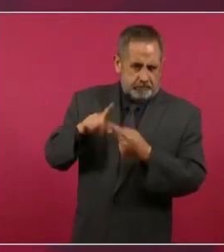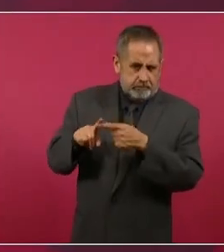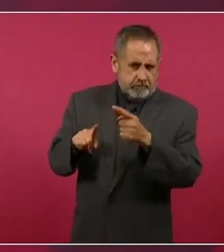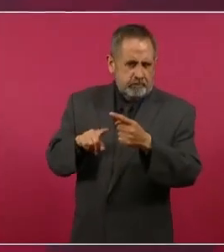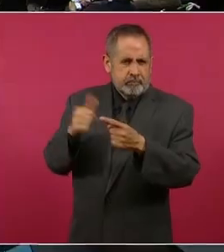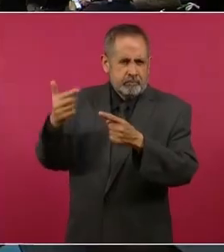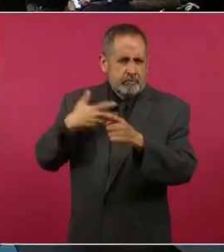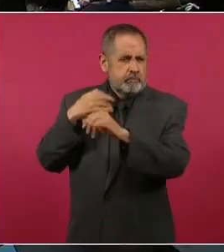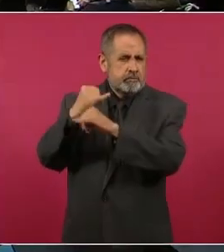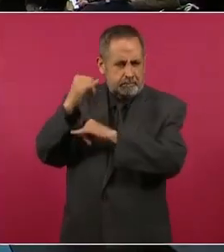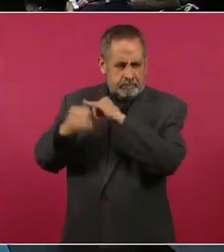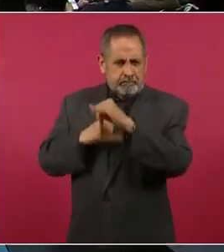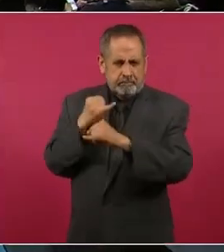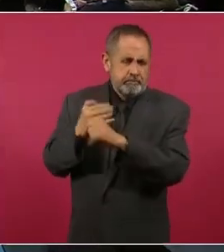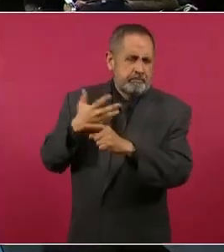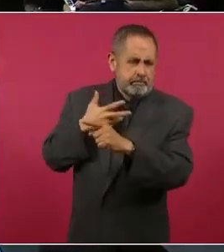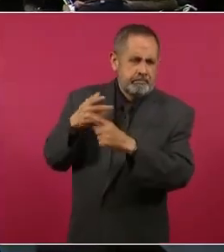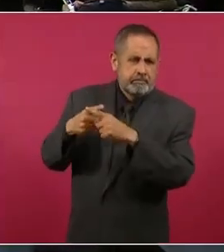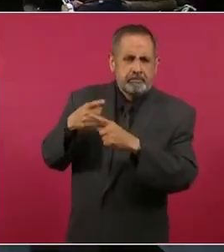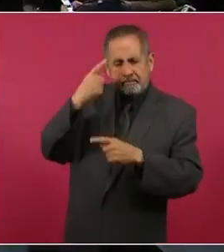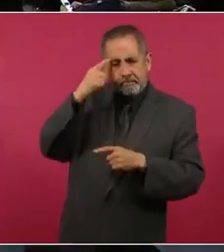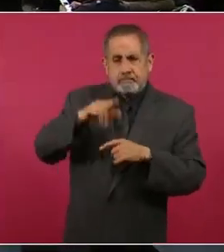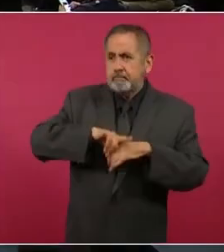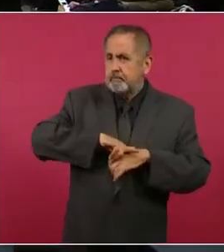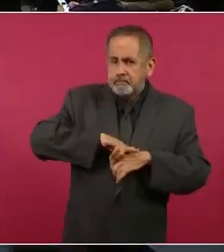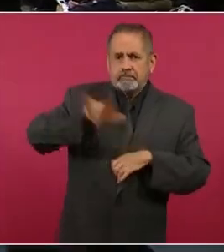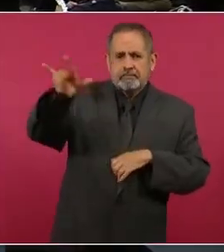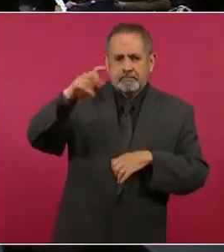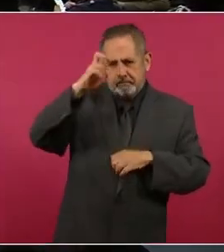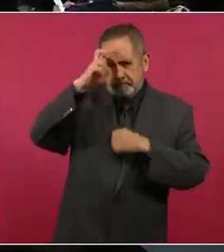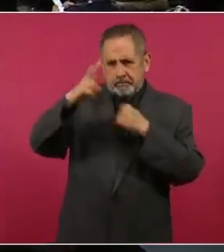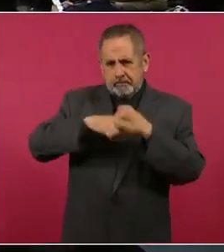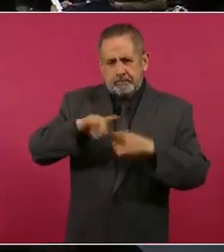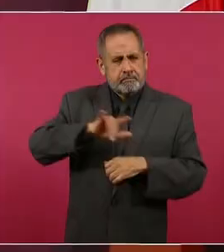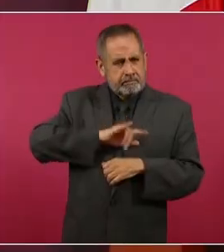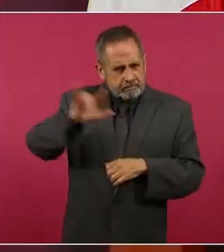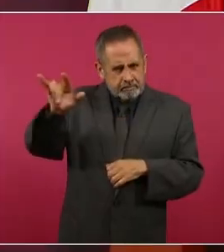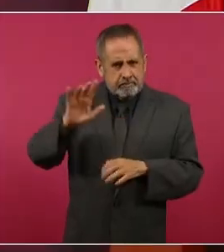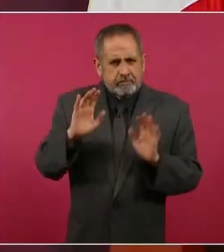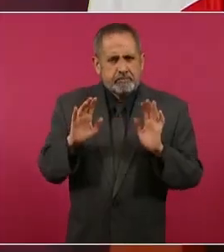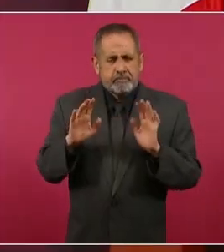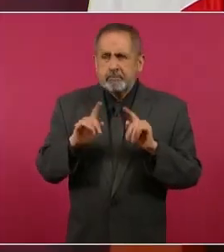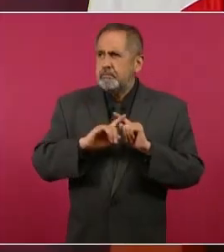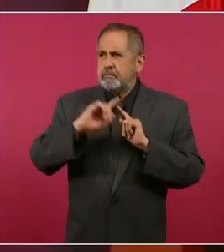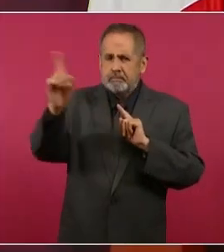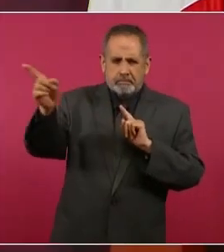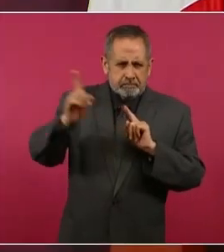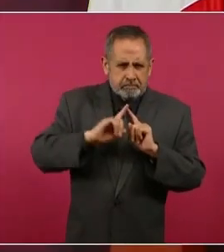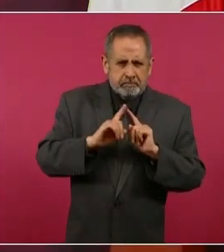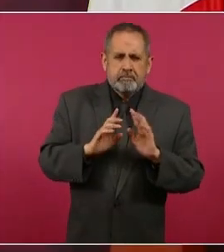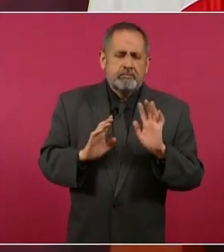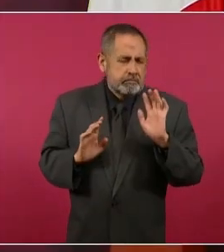otras líneas internacionales para ir a Europa, para cruzar el Atlántico.